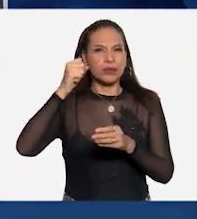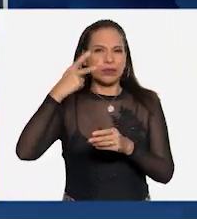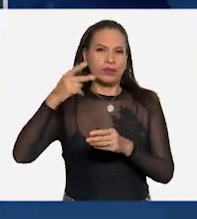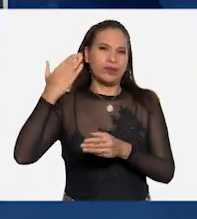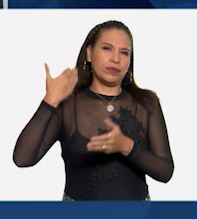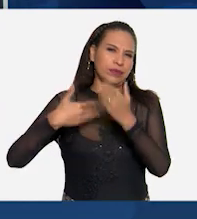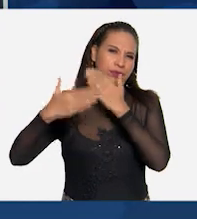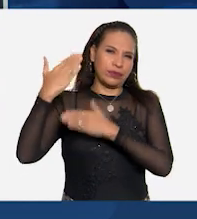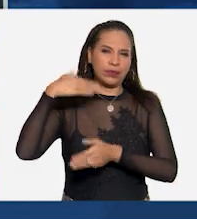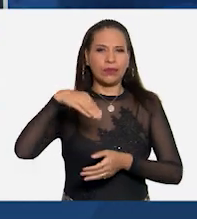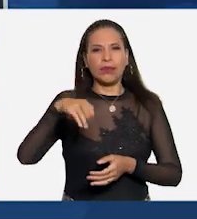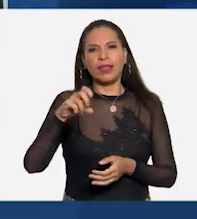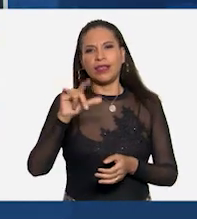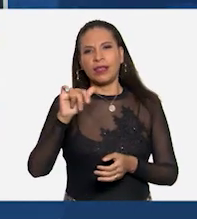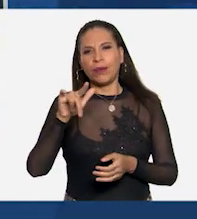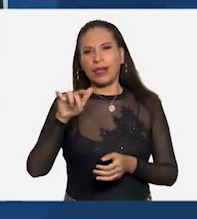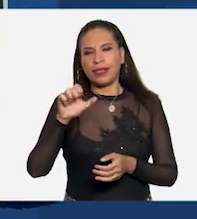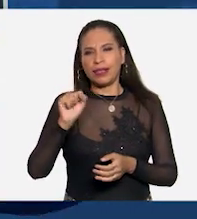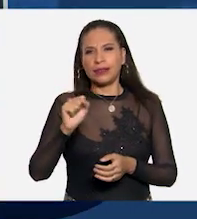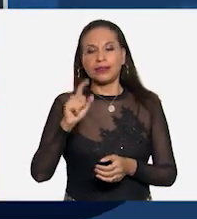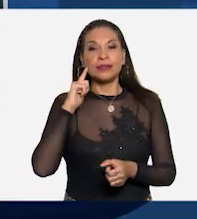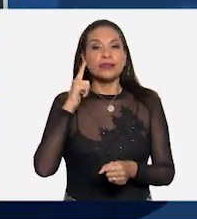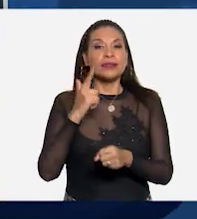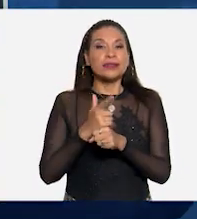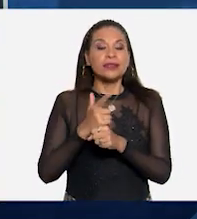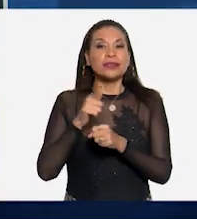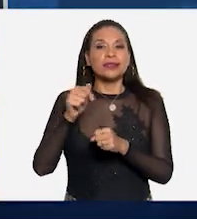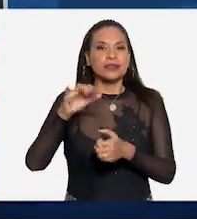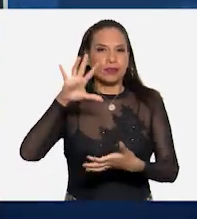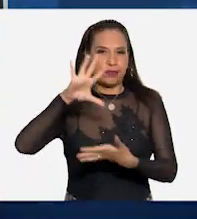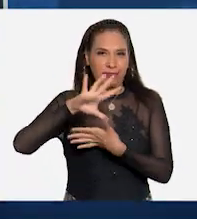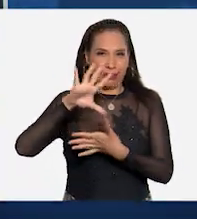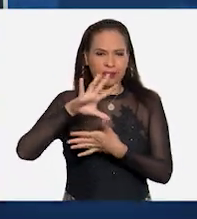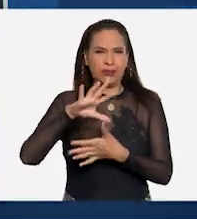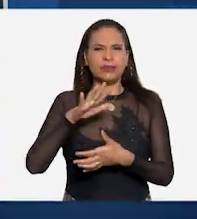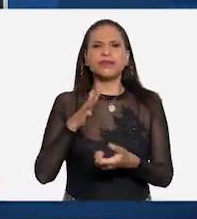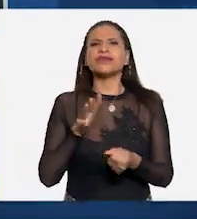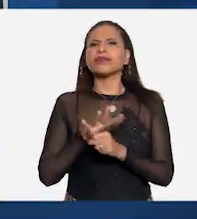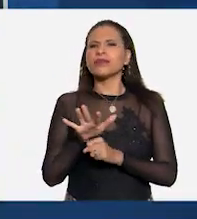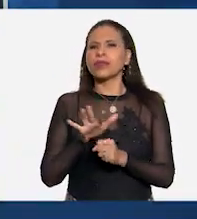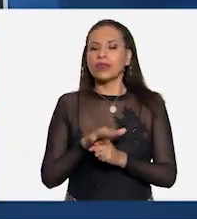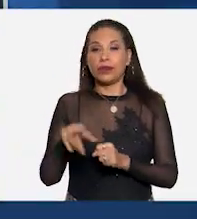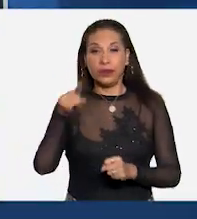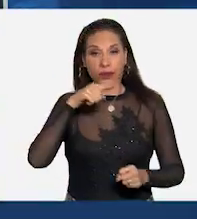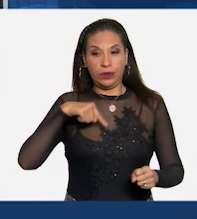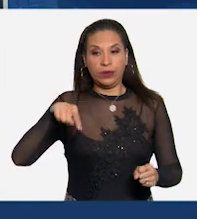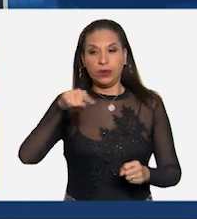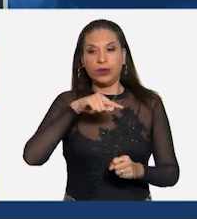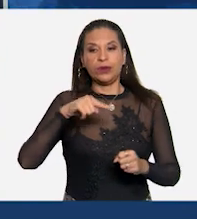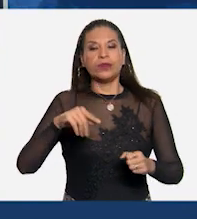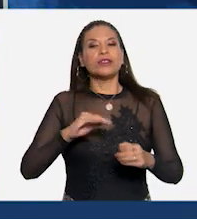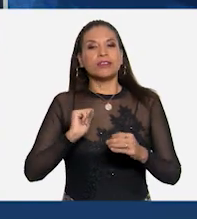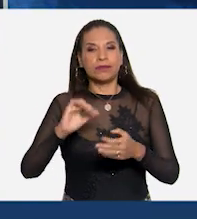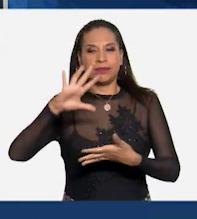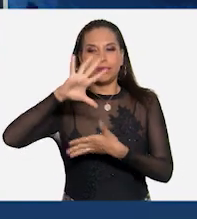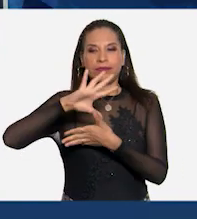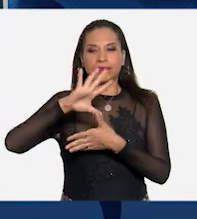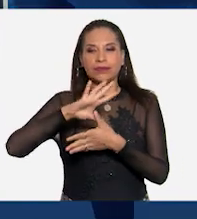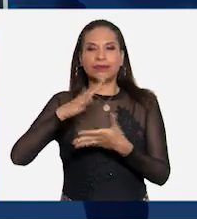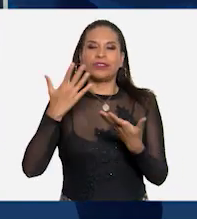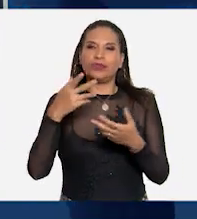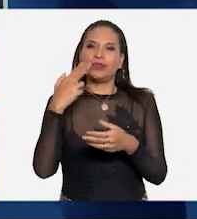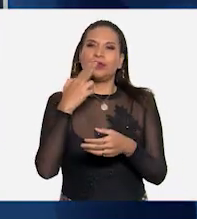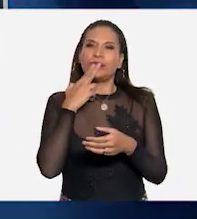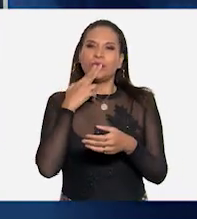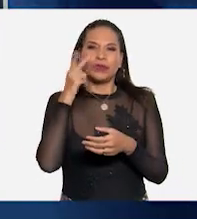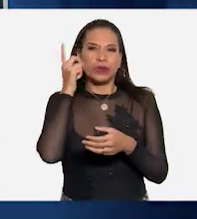medievales. La importancia del descubrimiento de América, ¿qué es? Que nosotros, americanos, nos apropiamos de